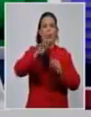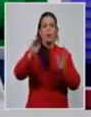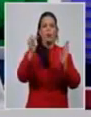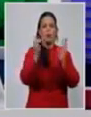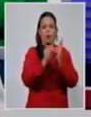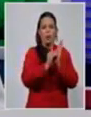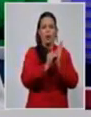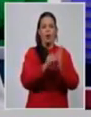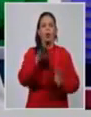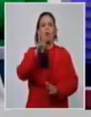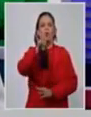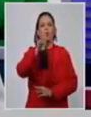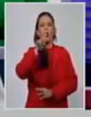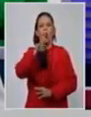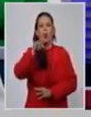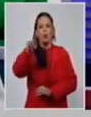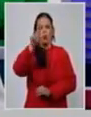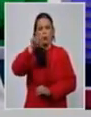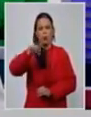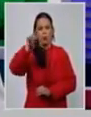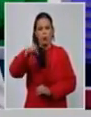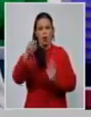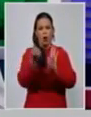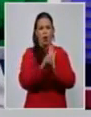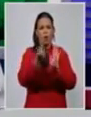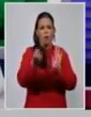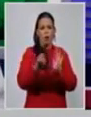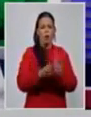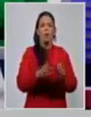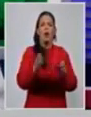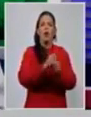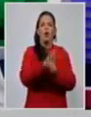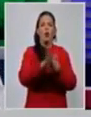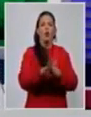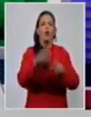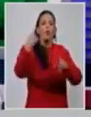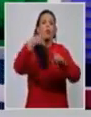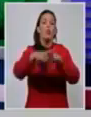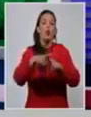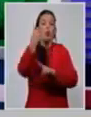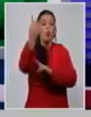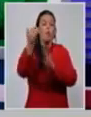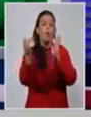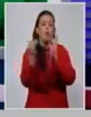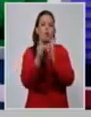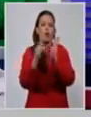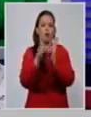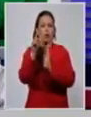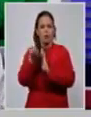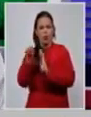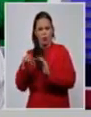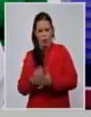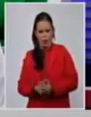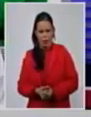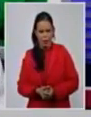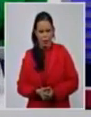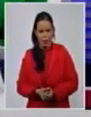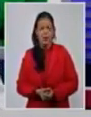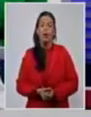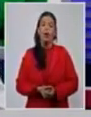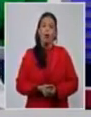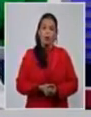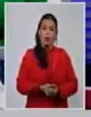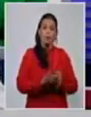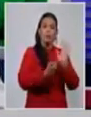12.411 casos confirmados o casos con COVID por millón de habitantes. Y Estados Unidos, que tú comentabas